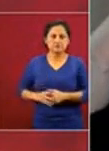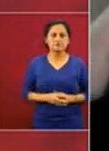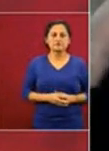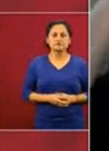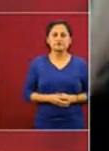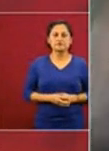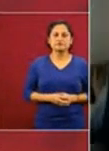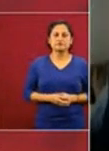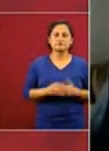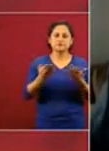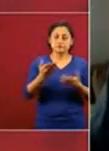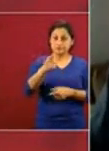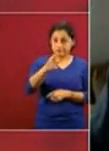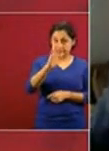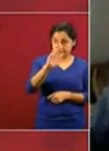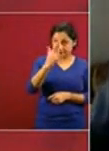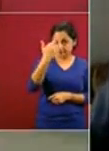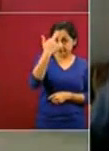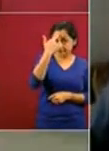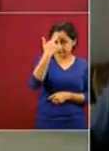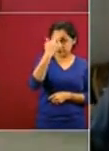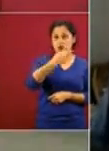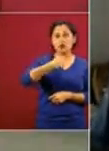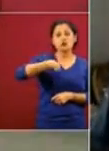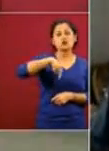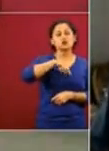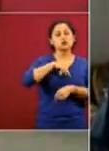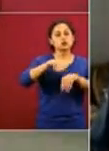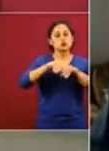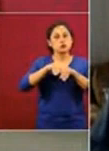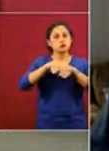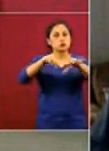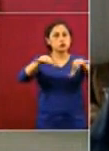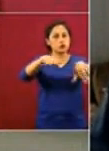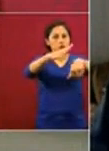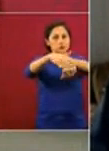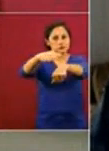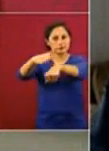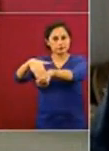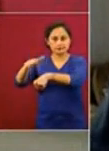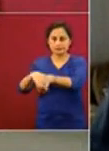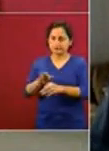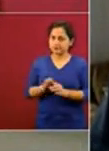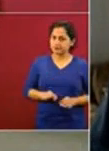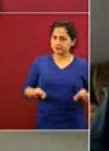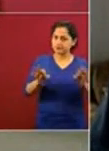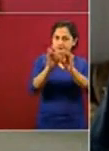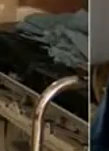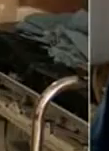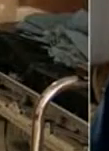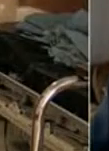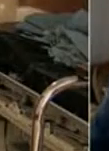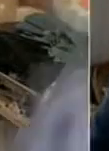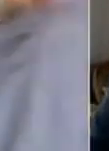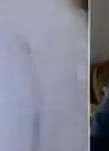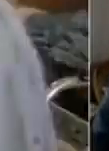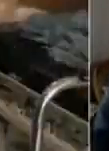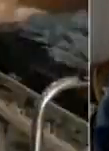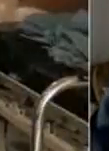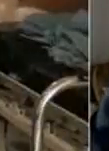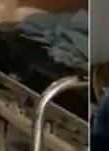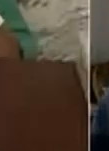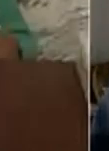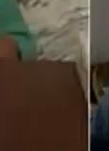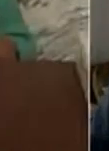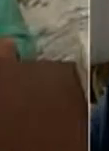las medidas, ¿no? Si ya vamos bien, ¿para qué hay que...? O sea, ¿cuál es la razón para tener tanto cuidado, no? A la gente se le repitió muchas veces que el